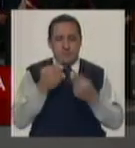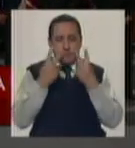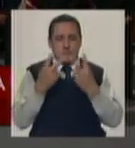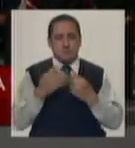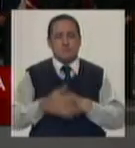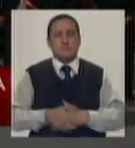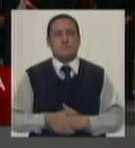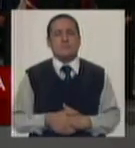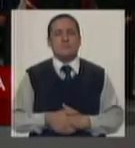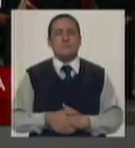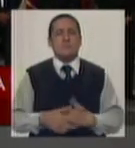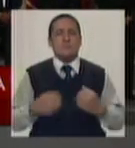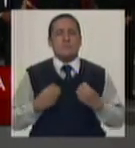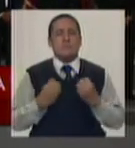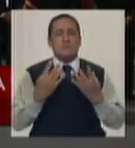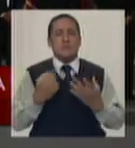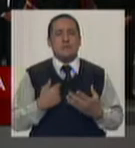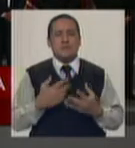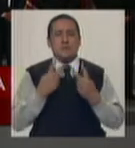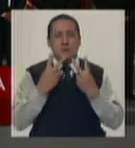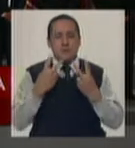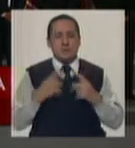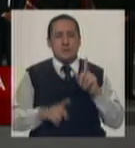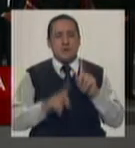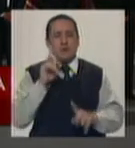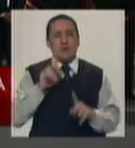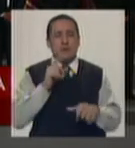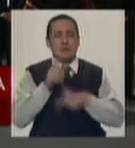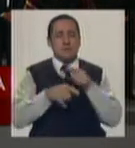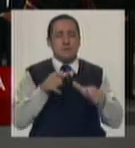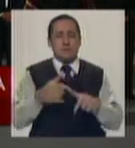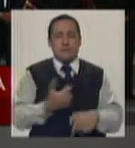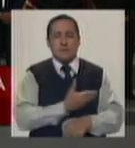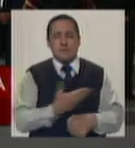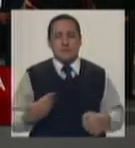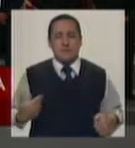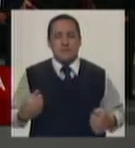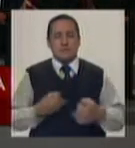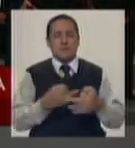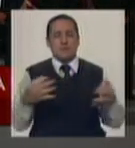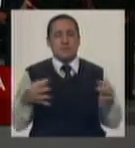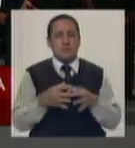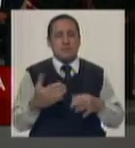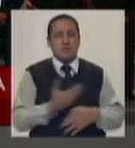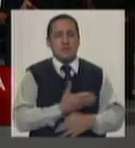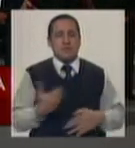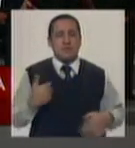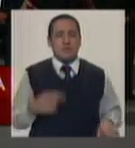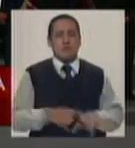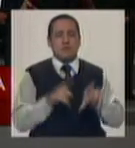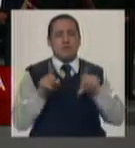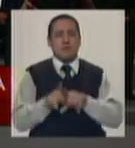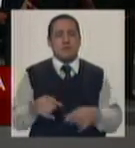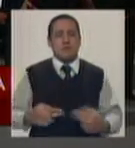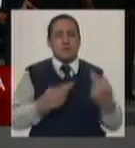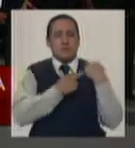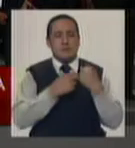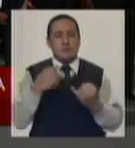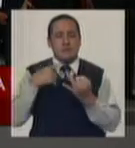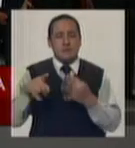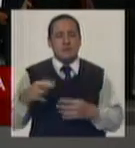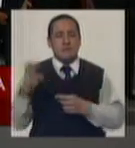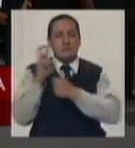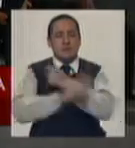Adelante. A ver, bueno, efectivamente, Edith, vemos ya a algunos presidentes, a los jefes de Estado y de Gobierno, además representantes de los